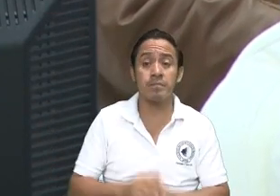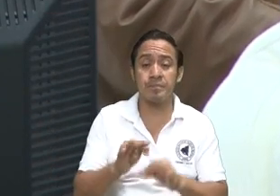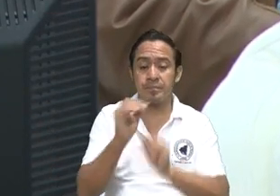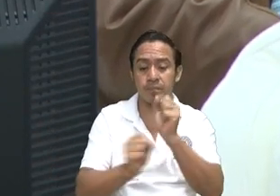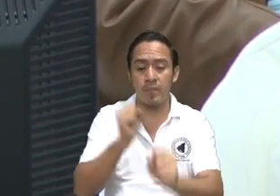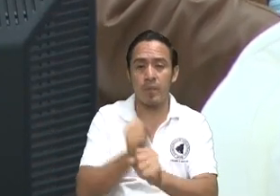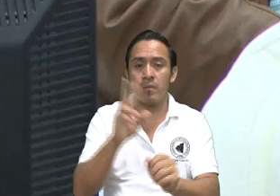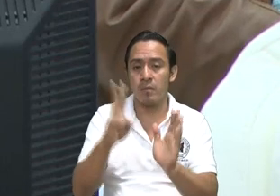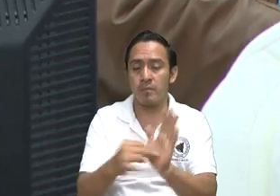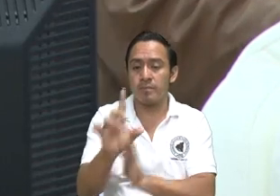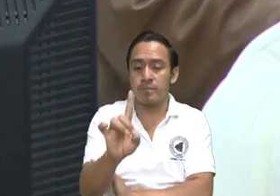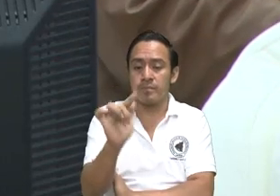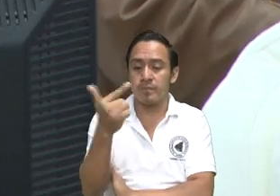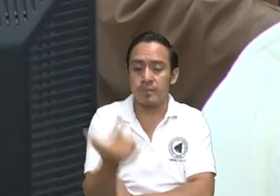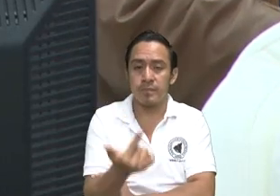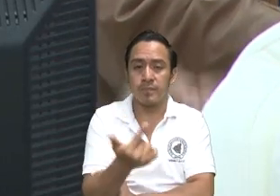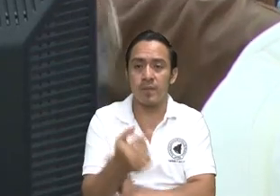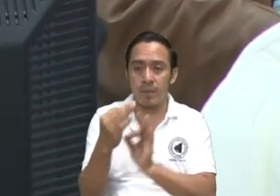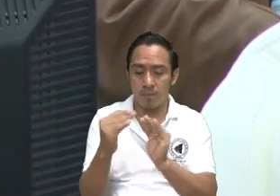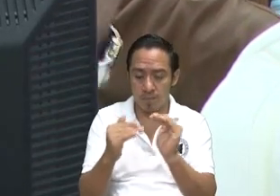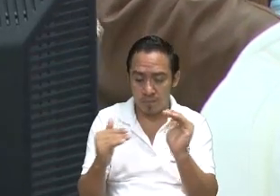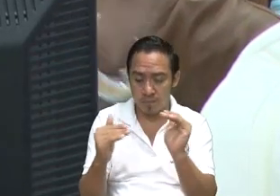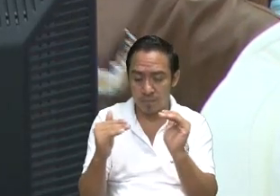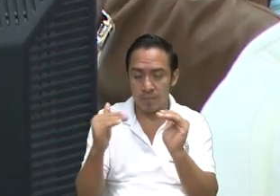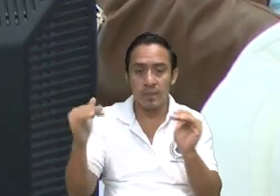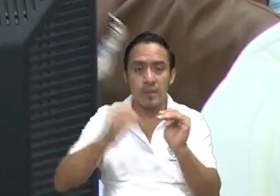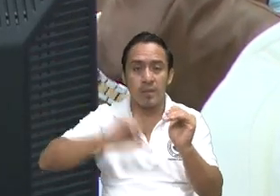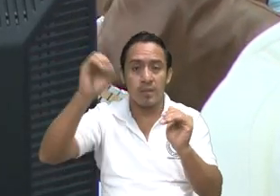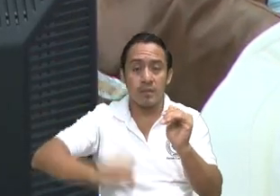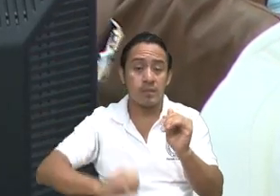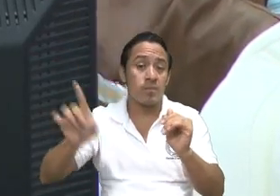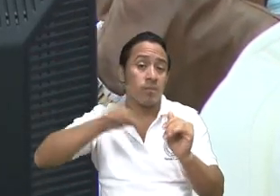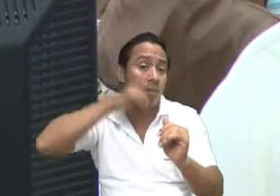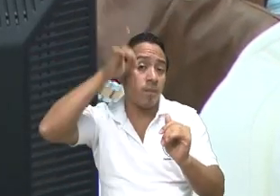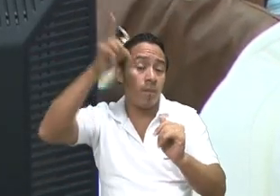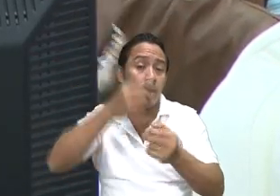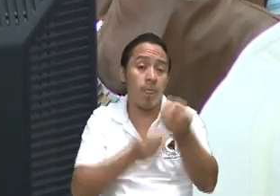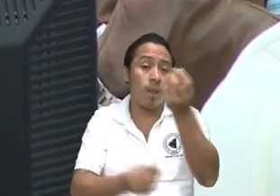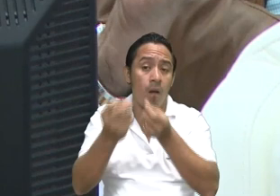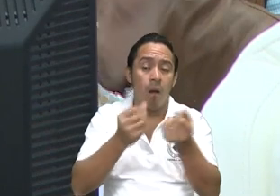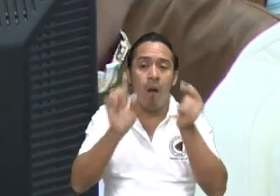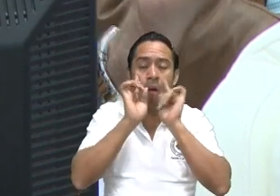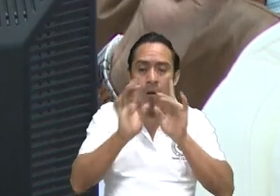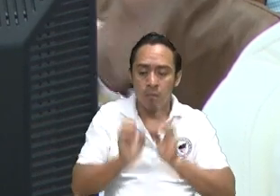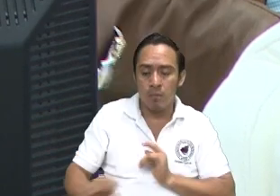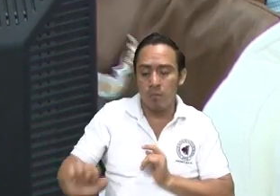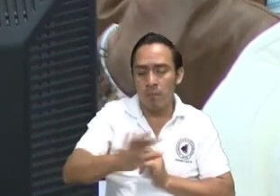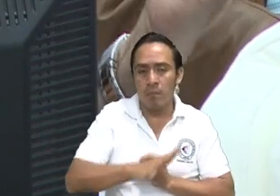año 2017 estábamos alcanzando altos niveles de desarrollo económico, seguridad